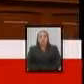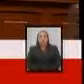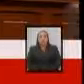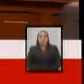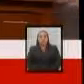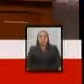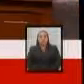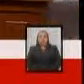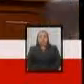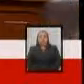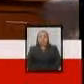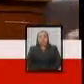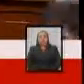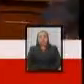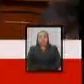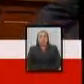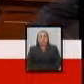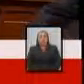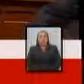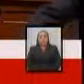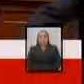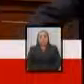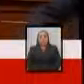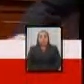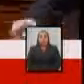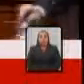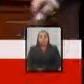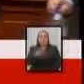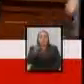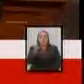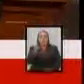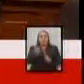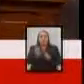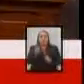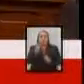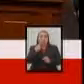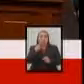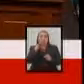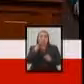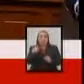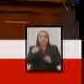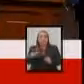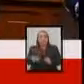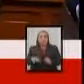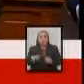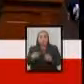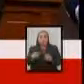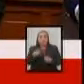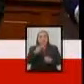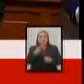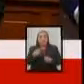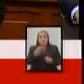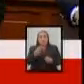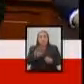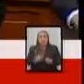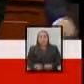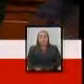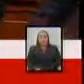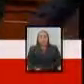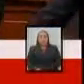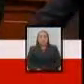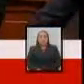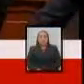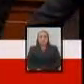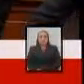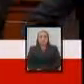No, creo que aquí el concepto de hombre, el concepto social, tiene que estar, presidente, presente.